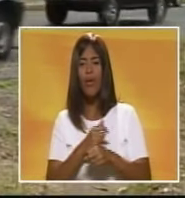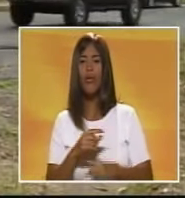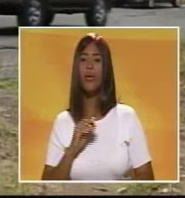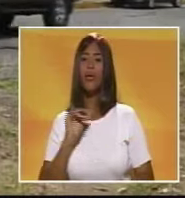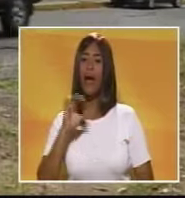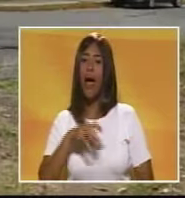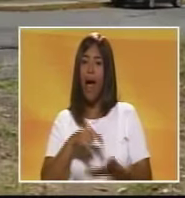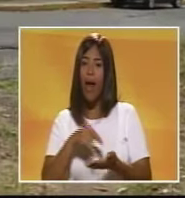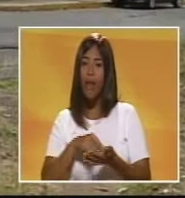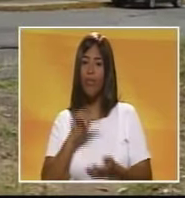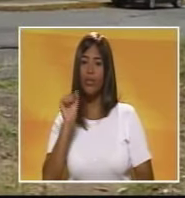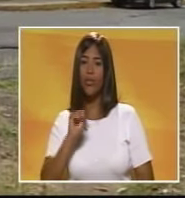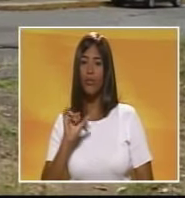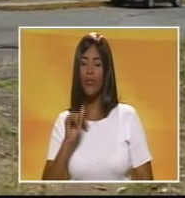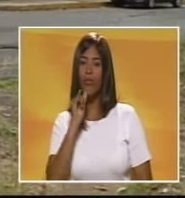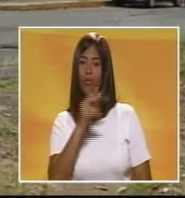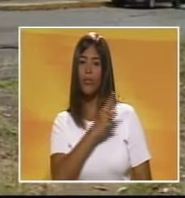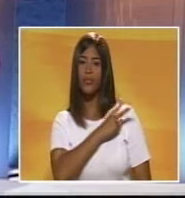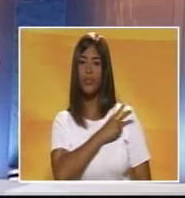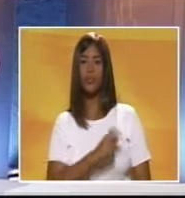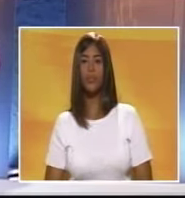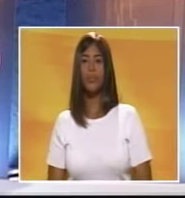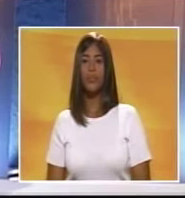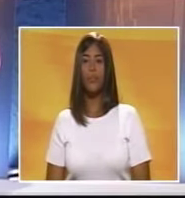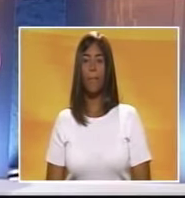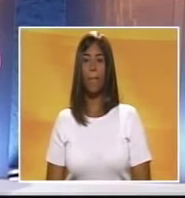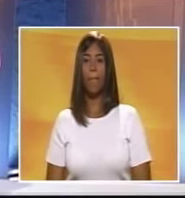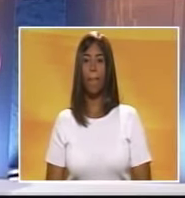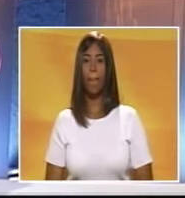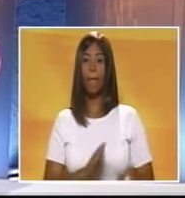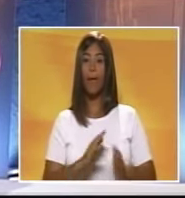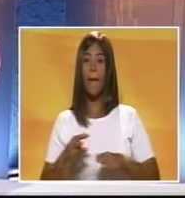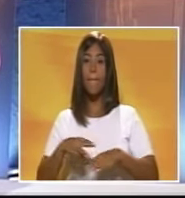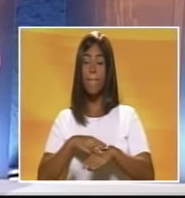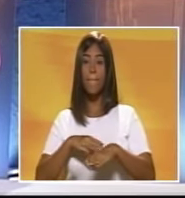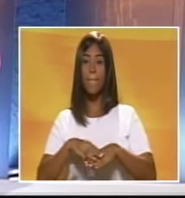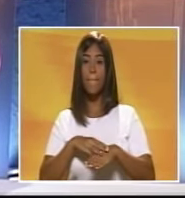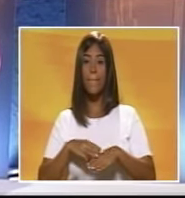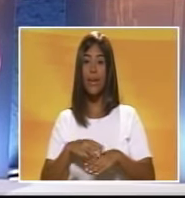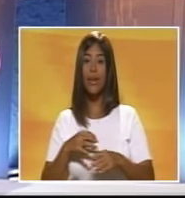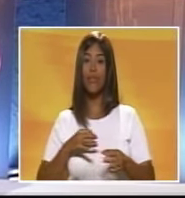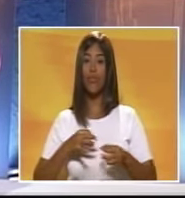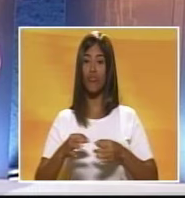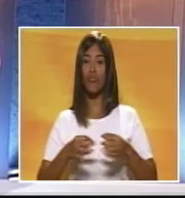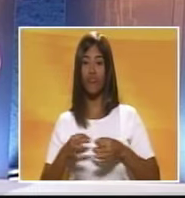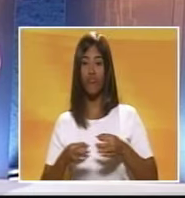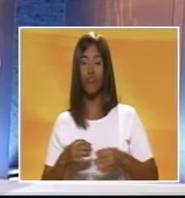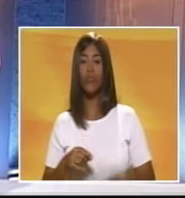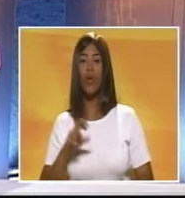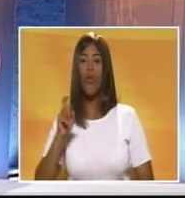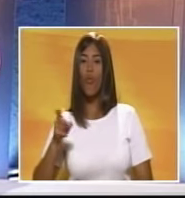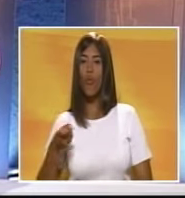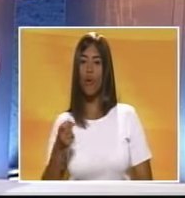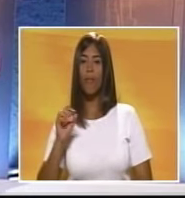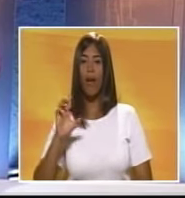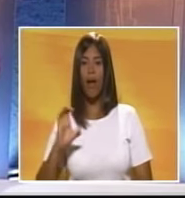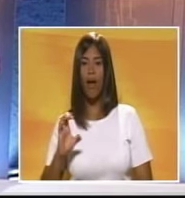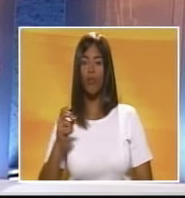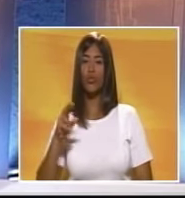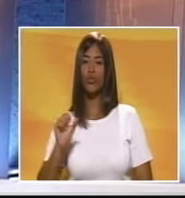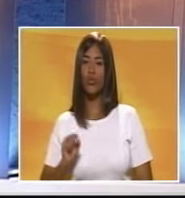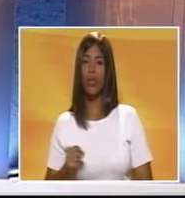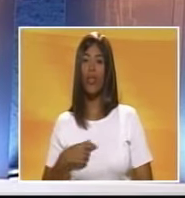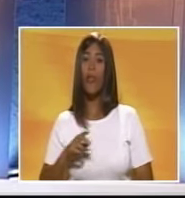Sandino Yaguare, Noticiero Venevisión. El ministro de Agricultura, Productividad y Tierras, Wilmar Castro Soteldo, aseguró que Venezuela